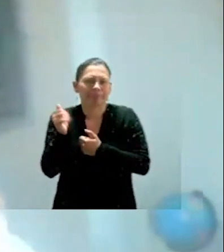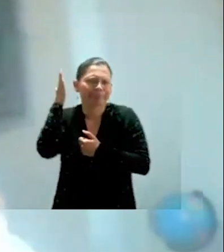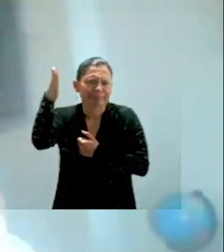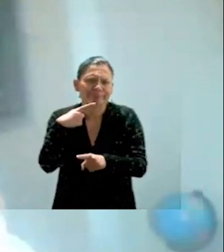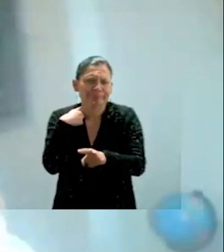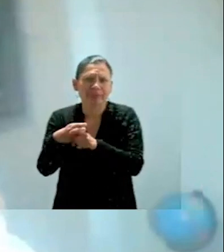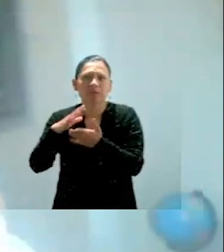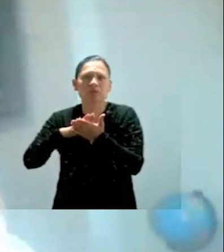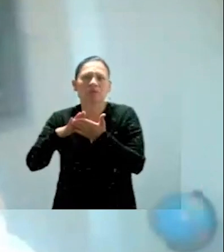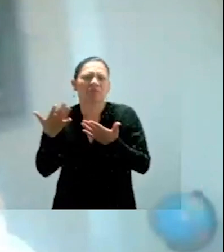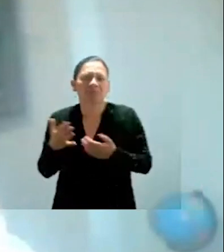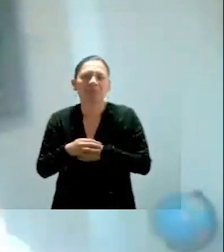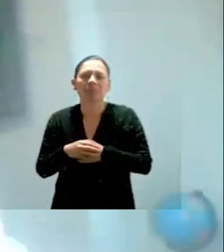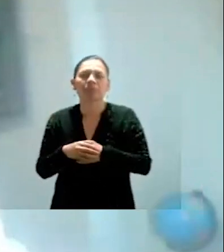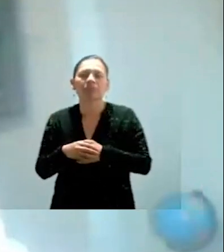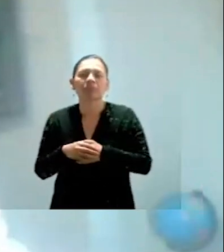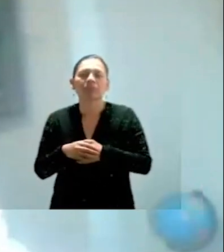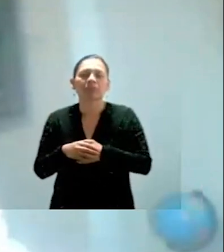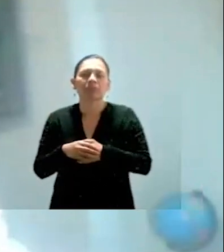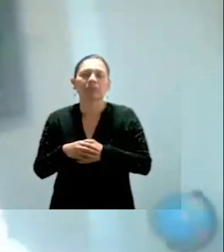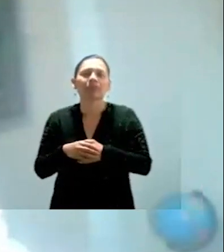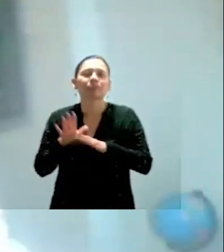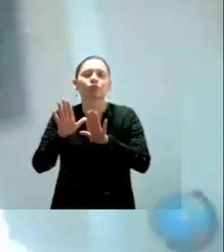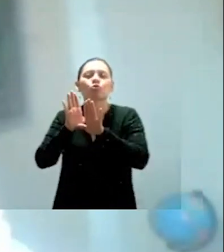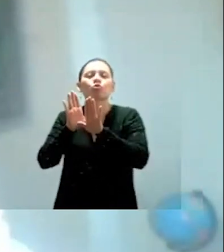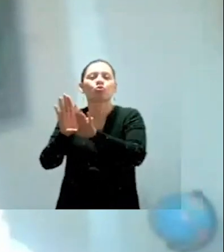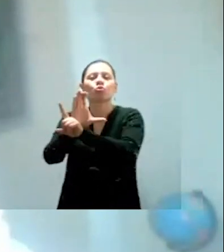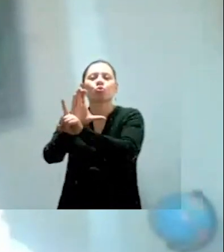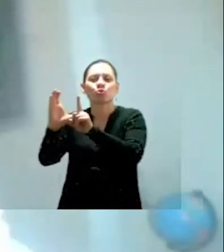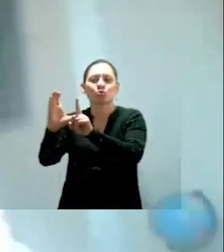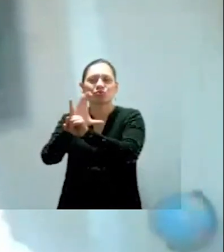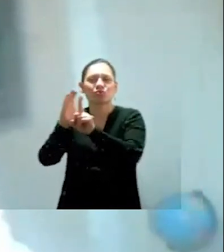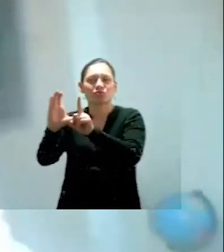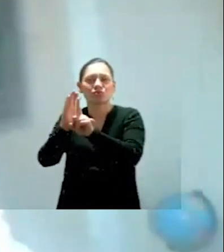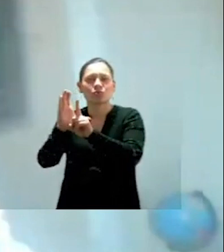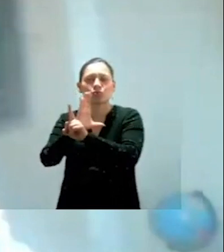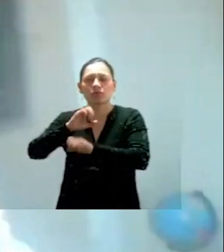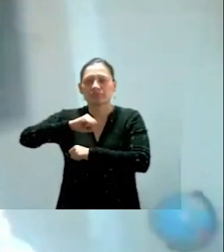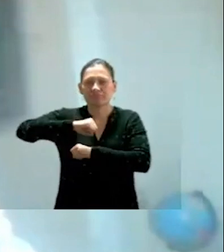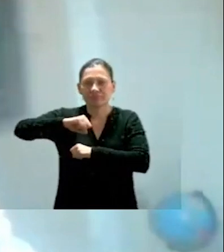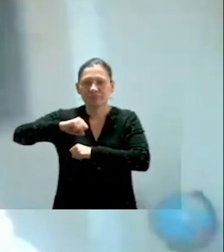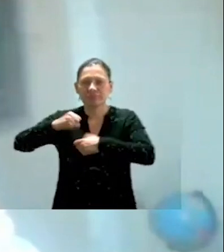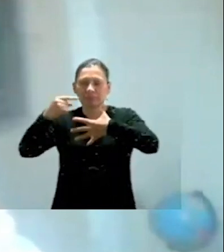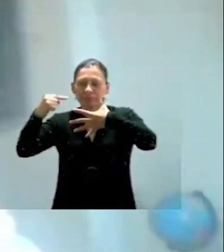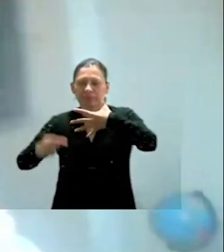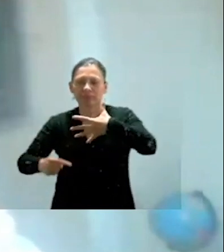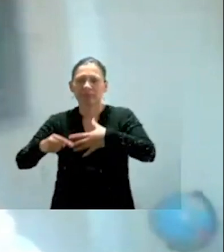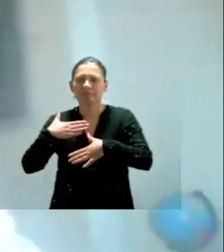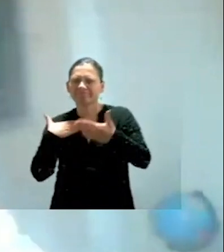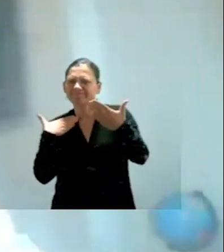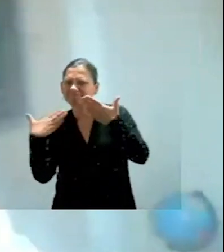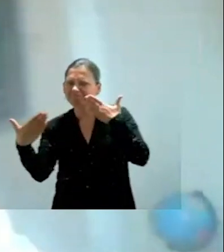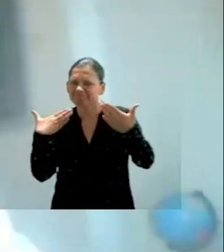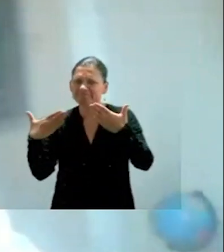a la confianza en toda una rama del poder público, y los dispositivos o los correctivos son